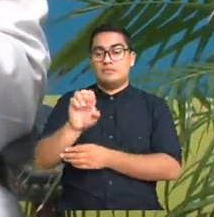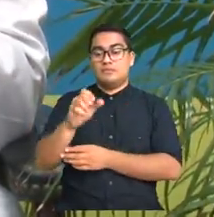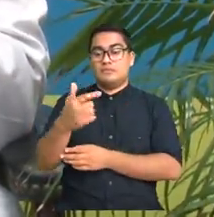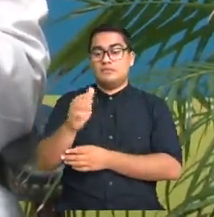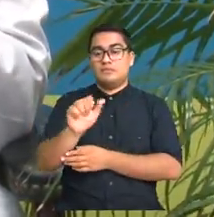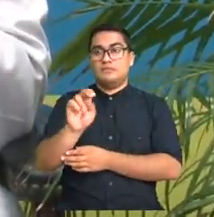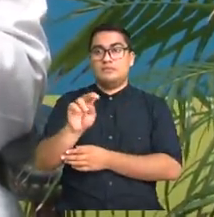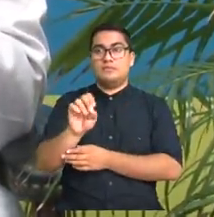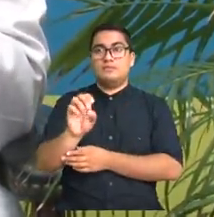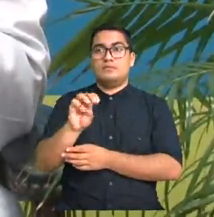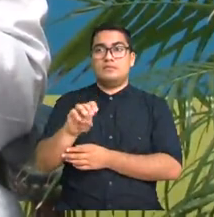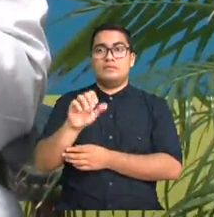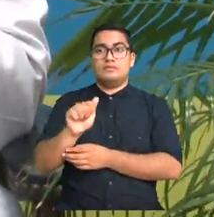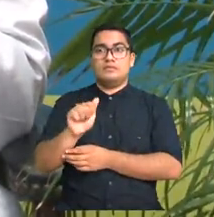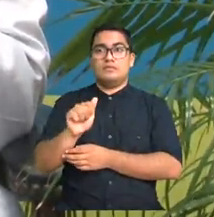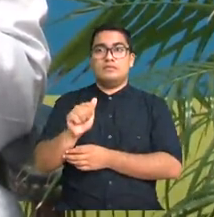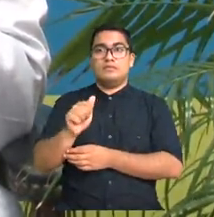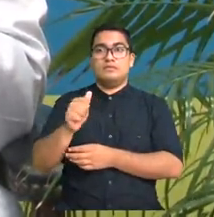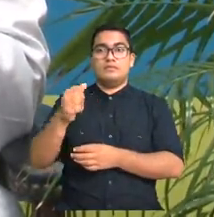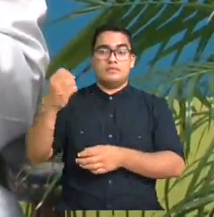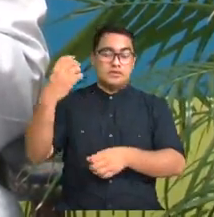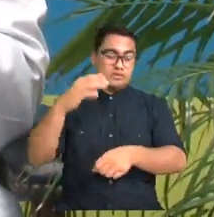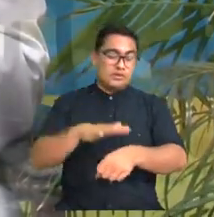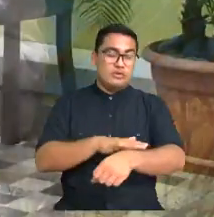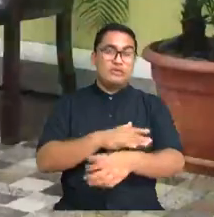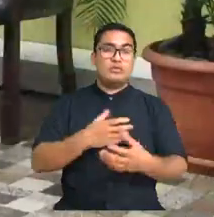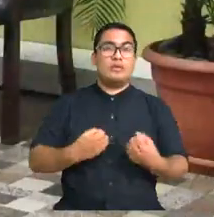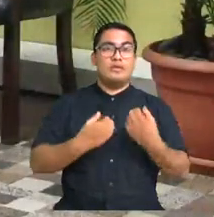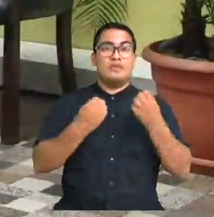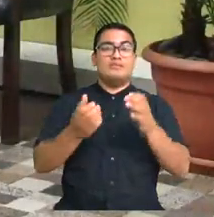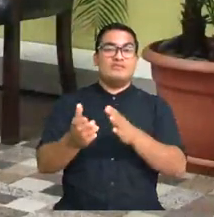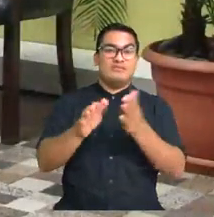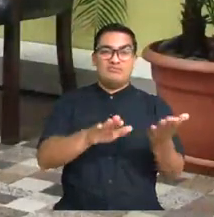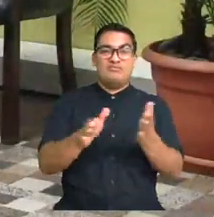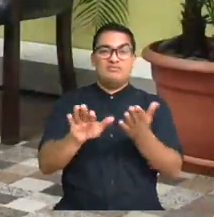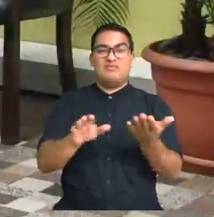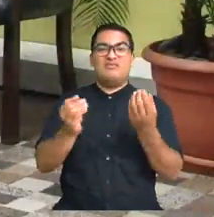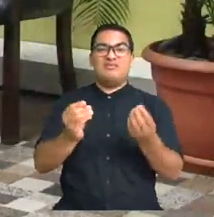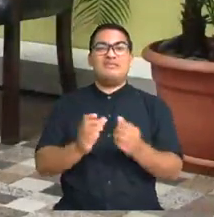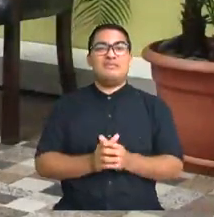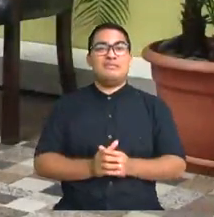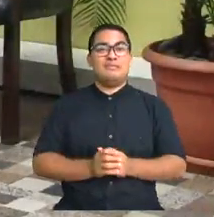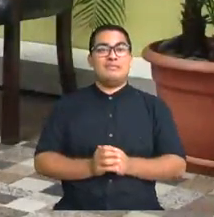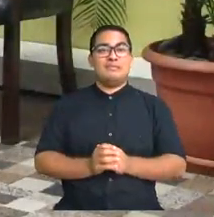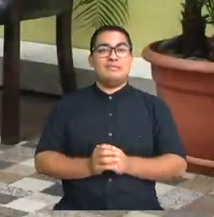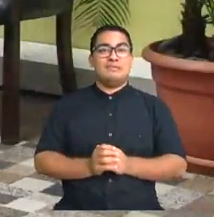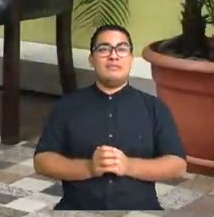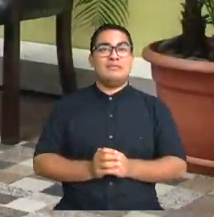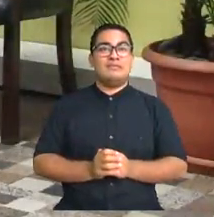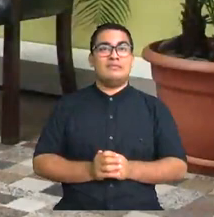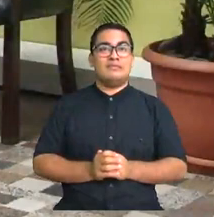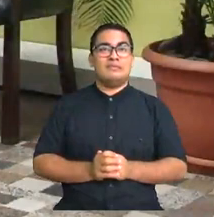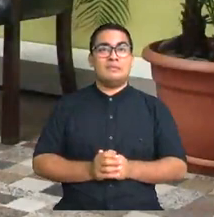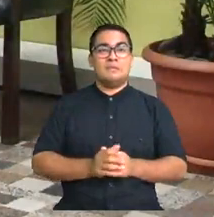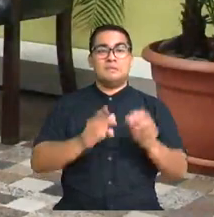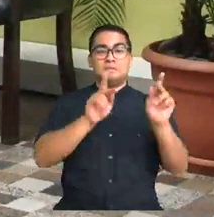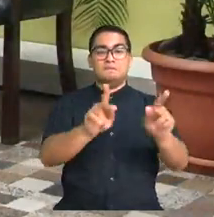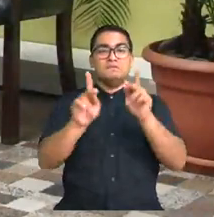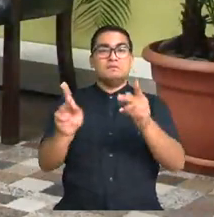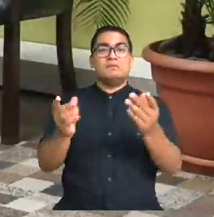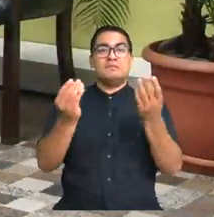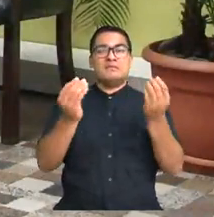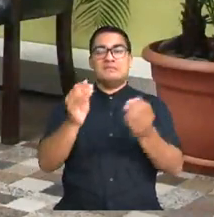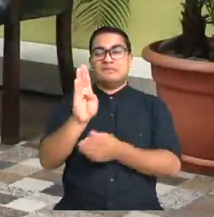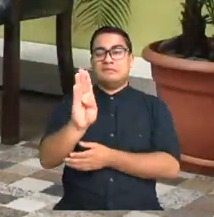sí nos puede y nos ha cobrado muchas vidas. Doctor, hemos hablado de los bloqueadores, pero hay personas que utilizan los bronceadores, que es